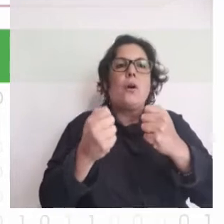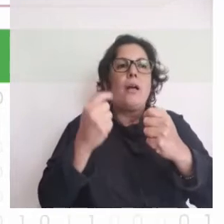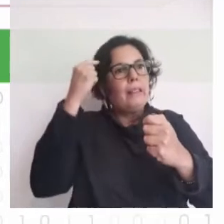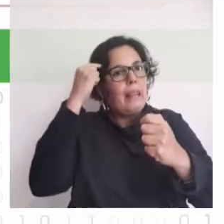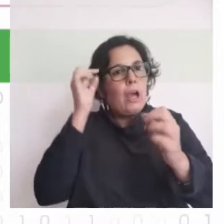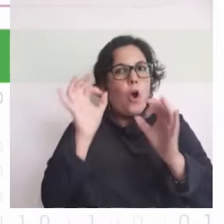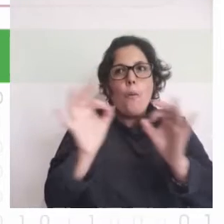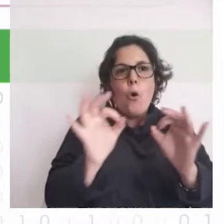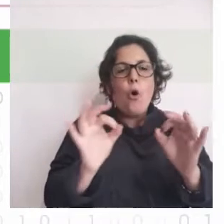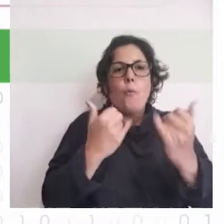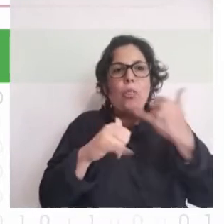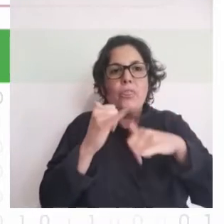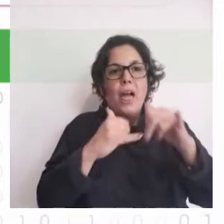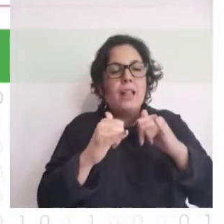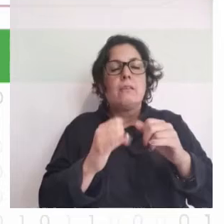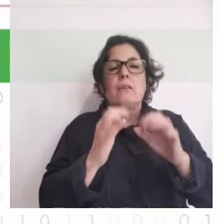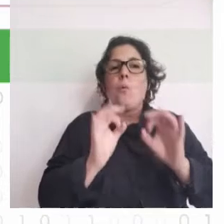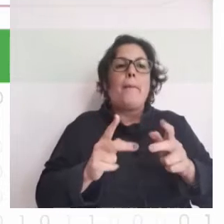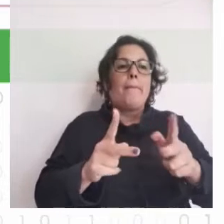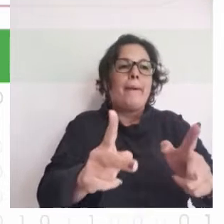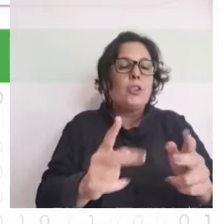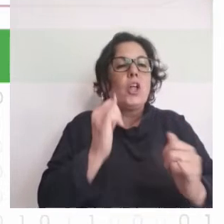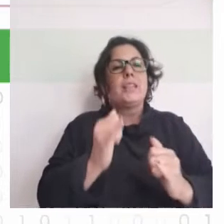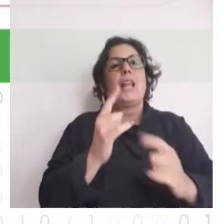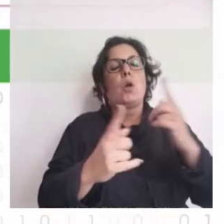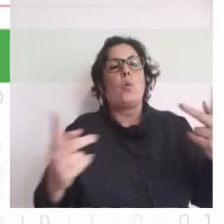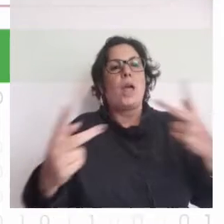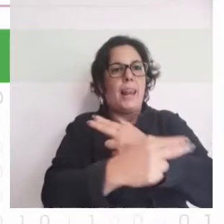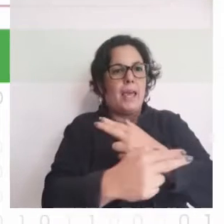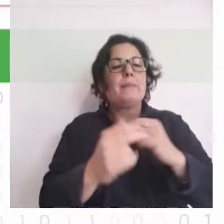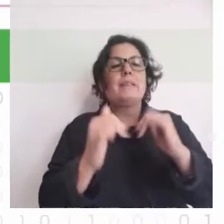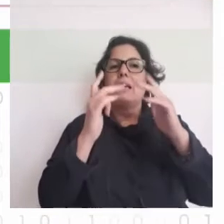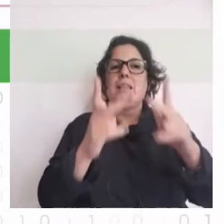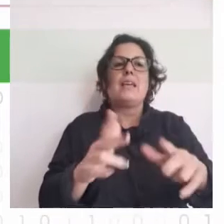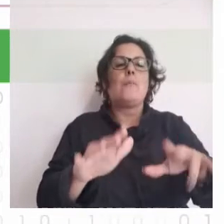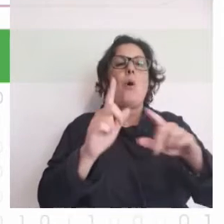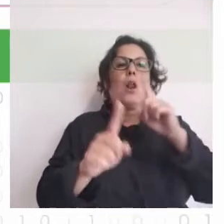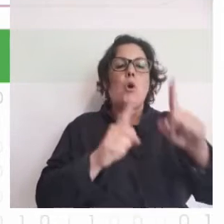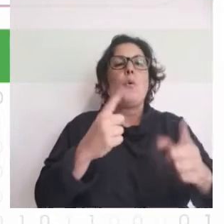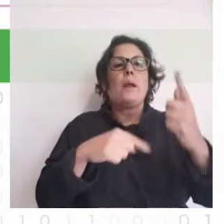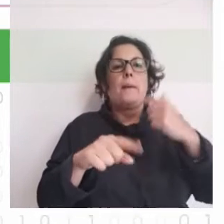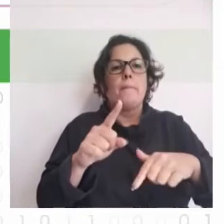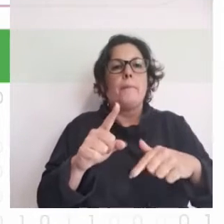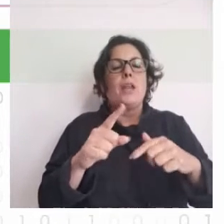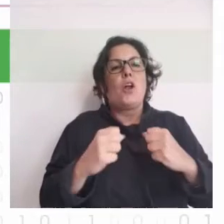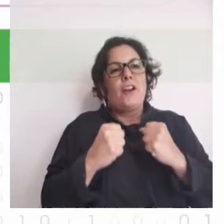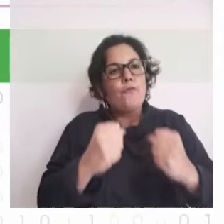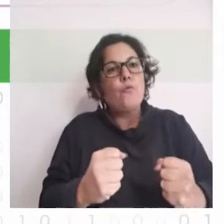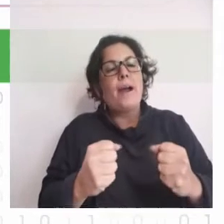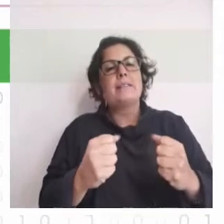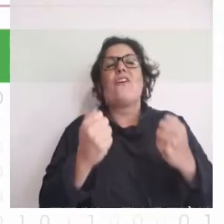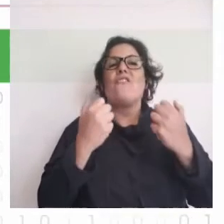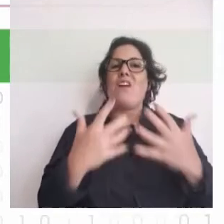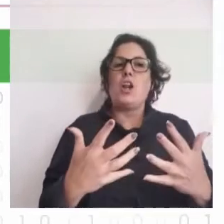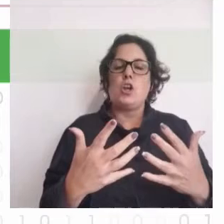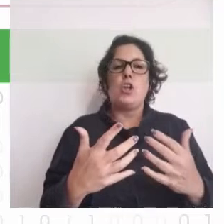datos. Como todas metodologías tienen ciertas limitaciones, nosotros remarcamos alguna en términos de datos, pero refuerza lo valioso que es el